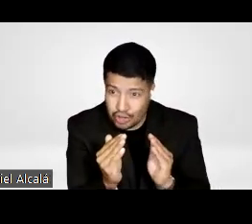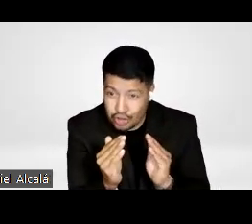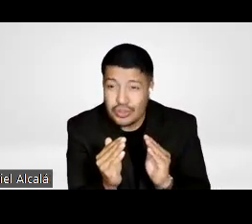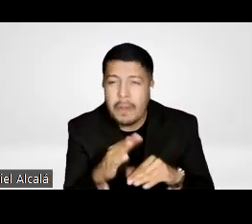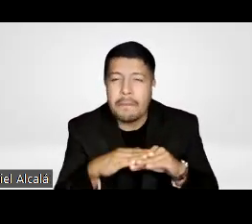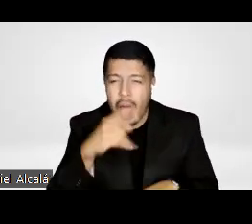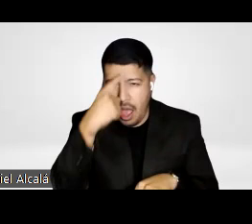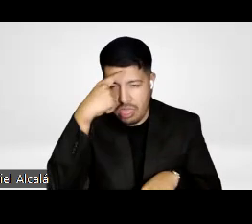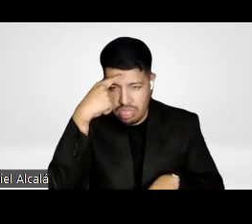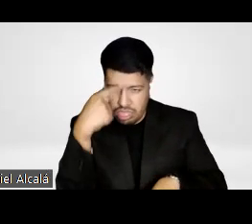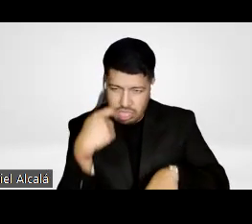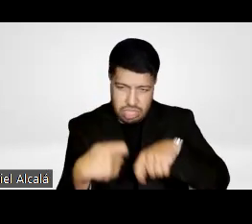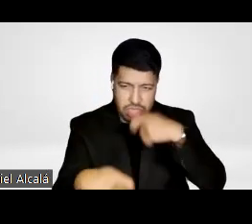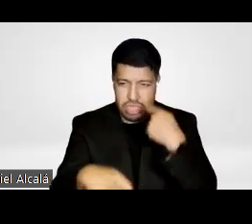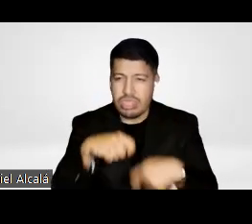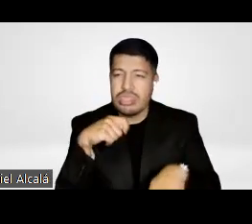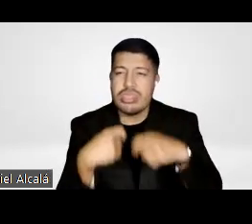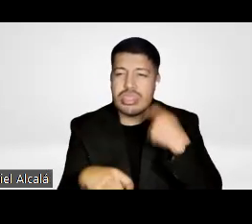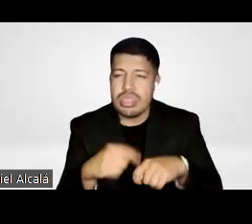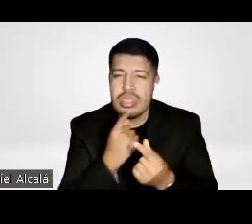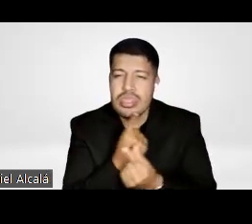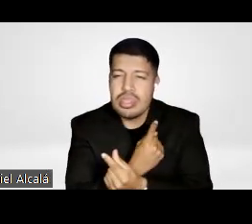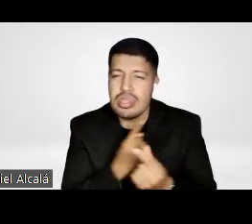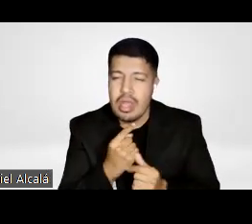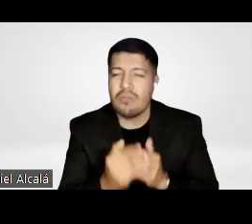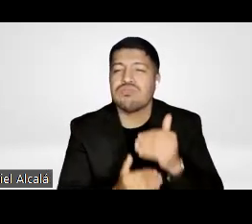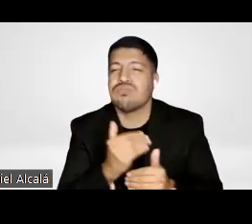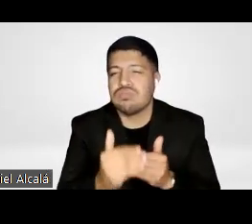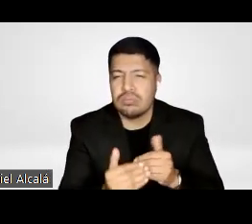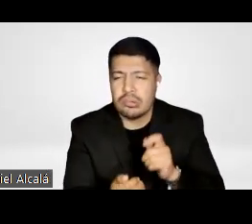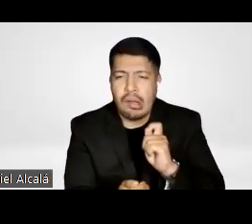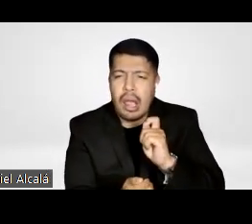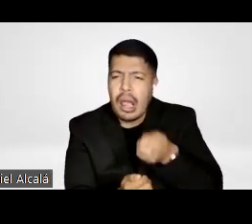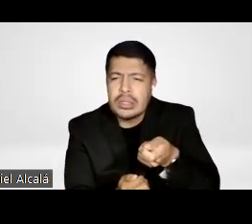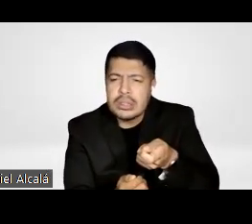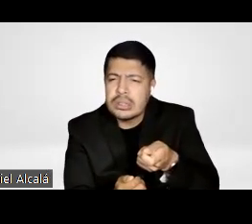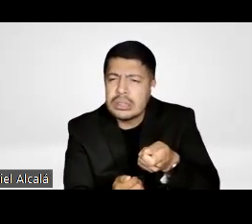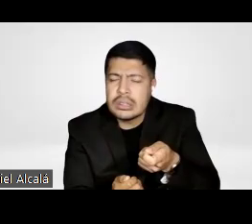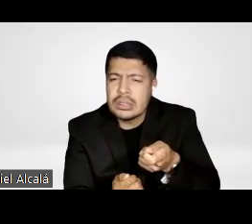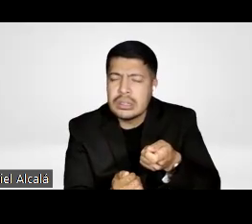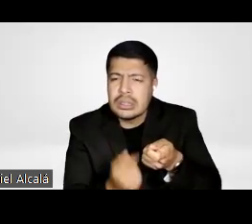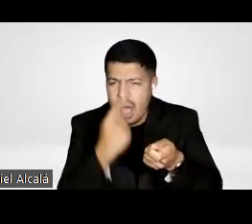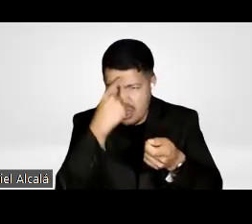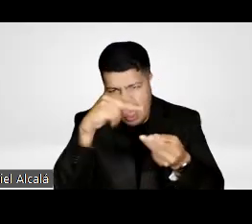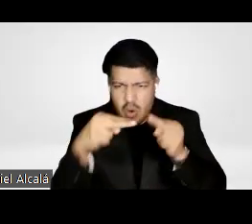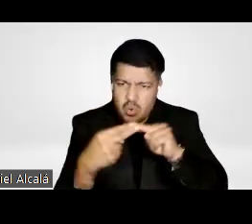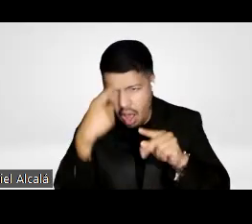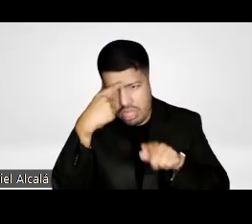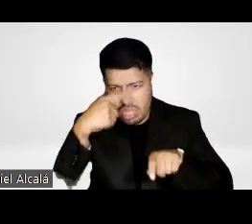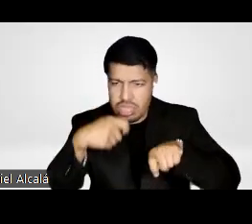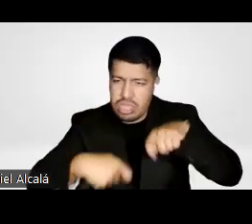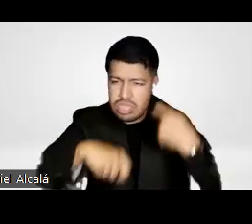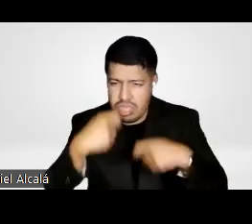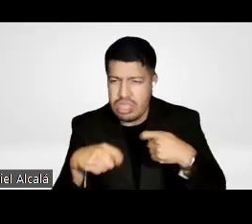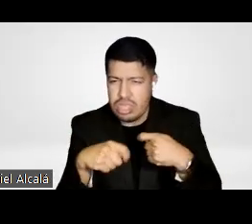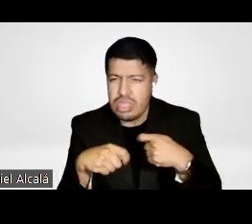en estos niños. Quiero hablar un poquito de qué es neuroplasticidad para que nos demos cuenta de la gran importancia que tiene el hacer